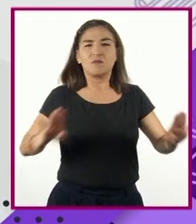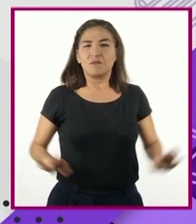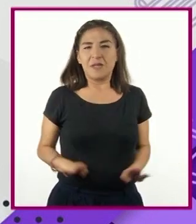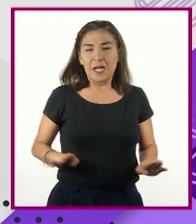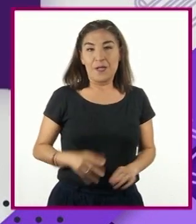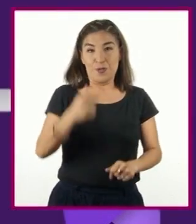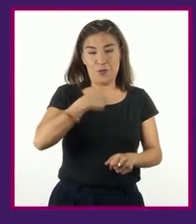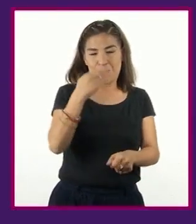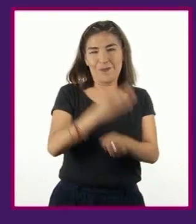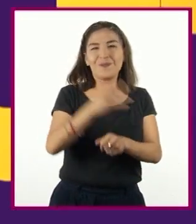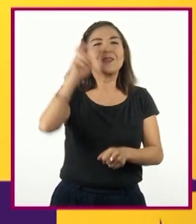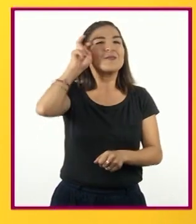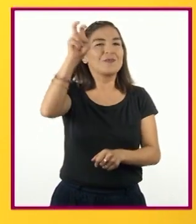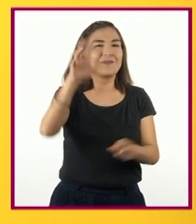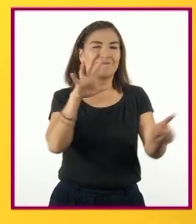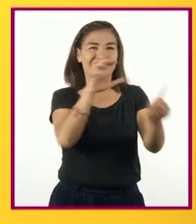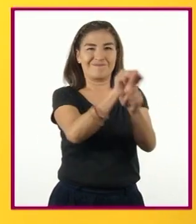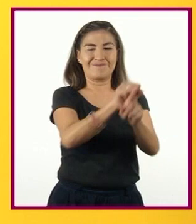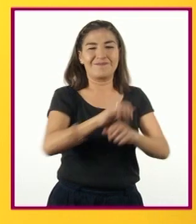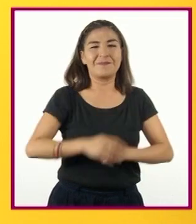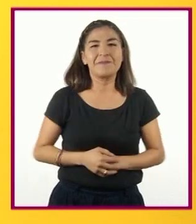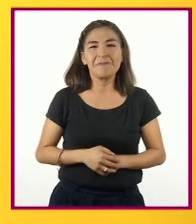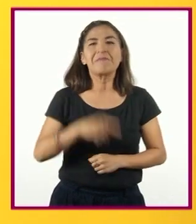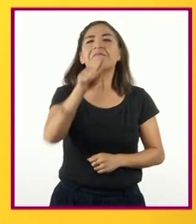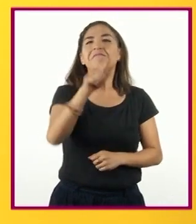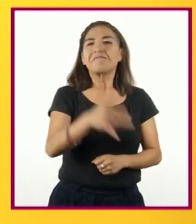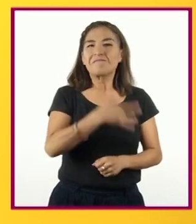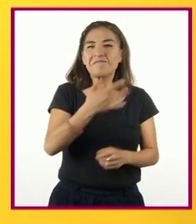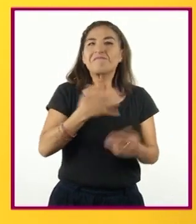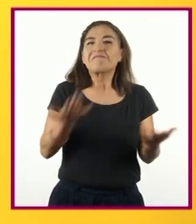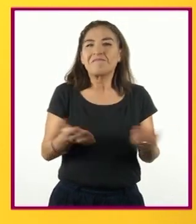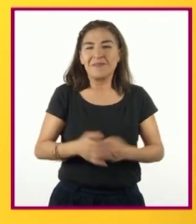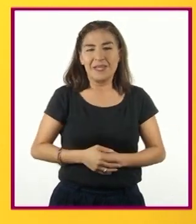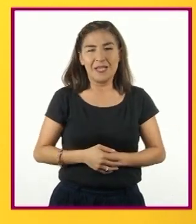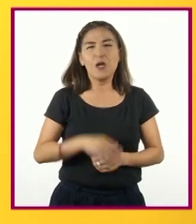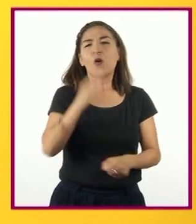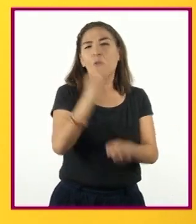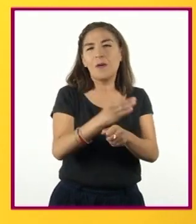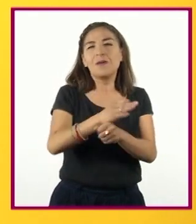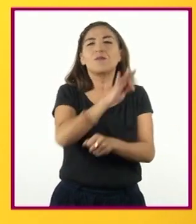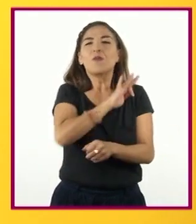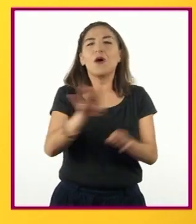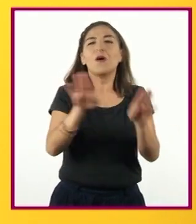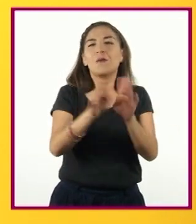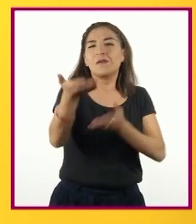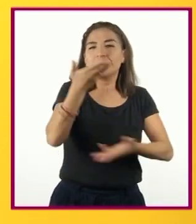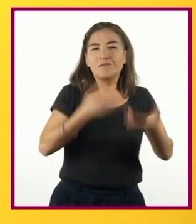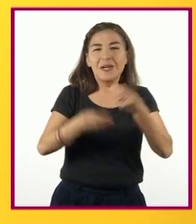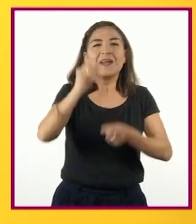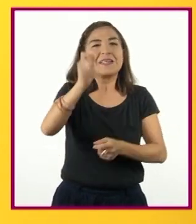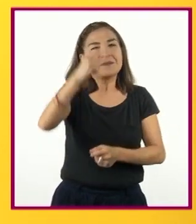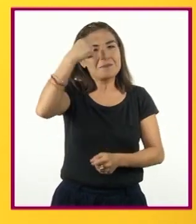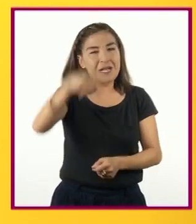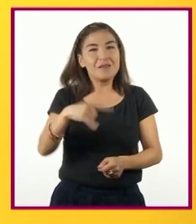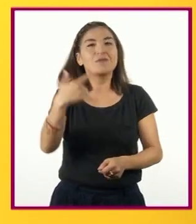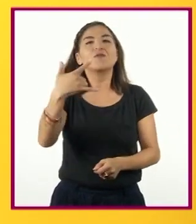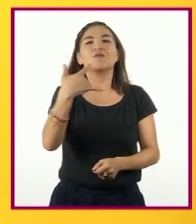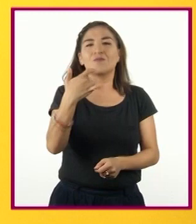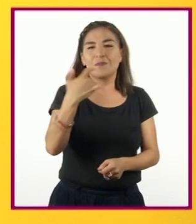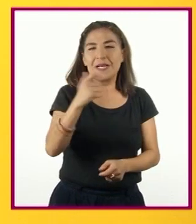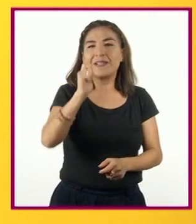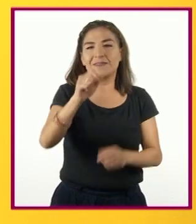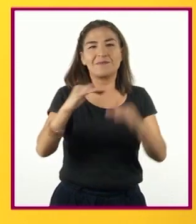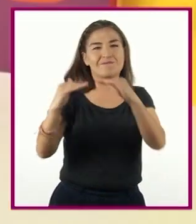sueño hoy. ¿Qué les parece? Podríamos compartir el sueño de lograr la igualdad entre